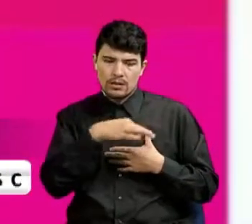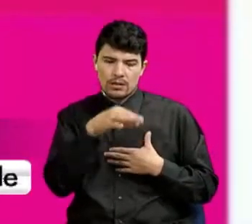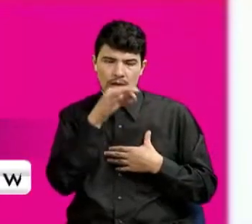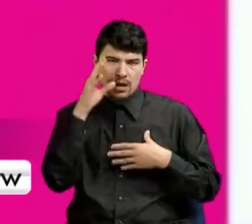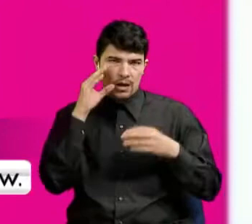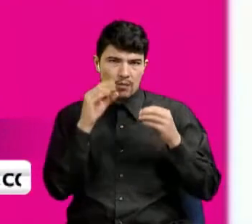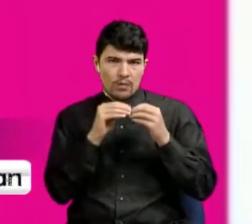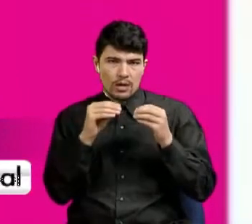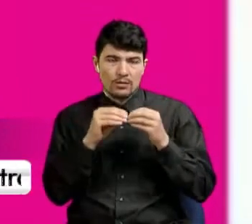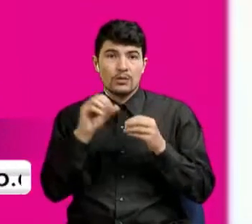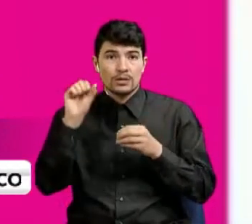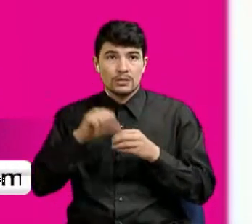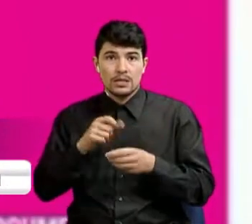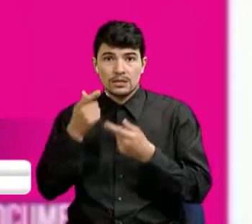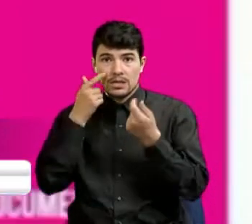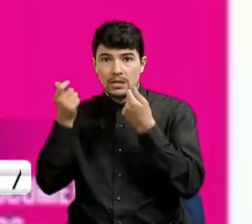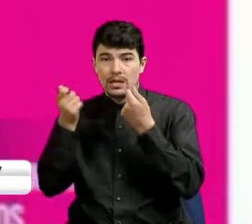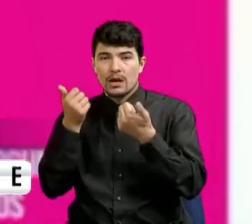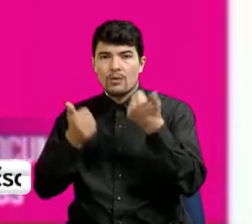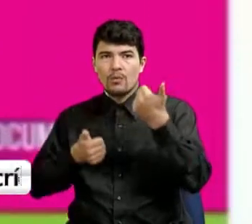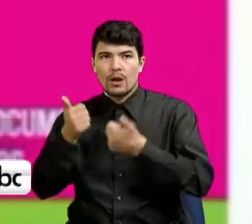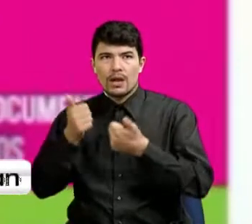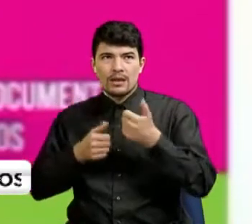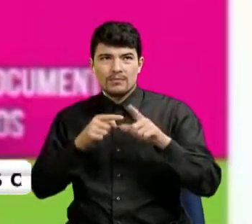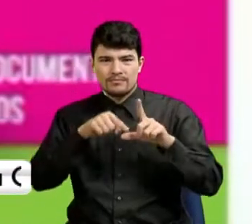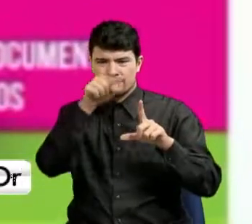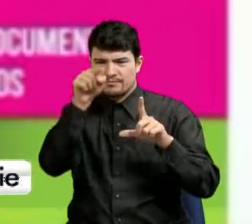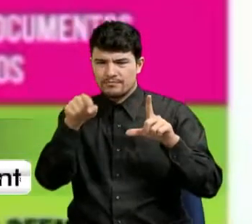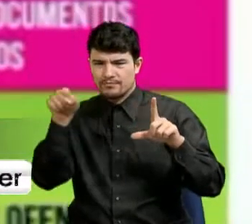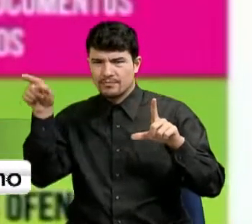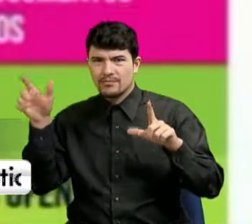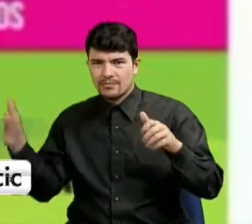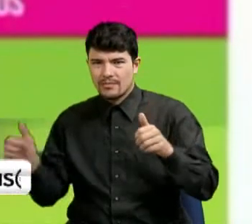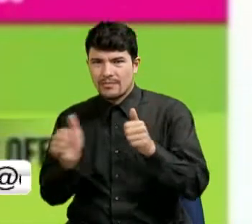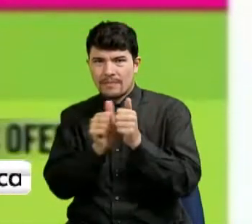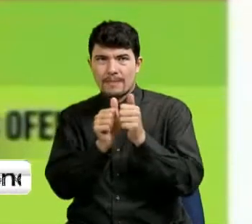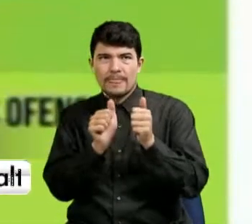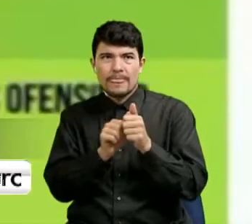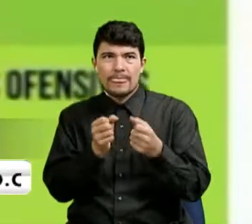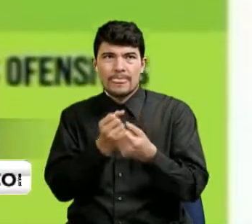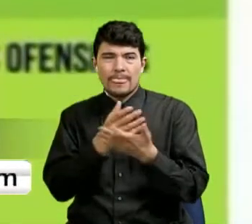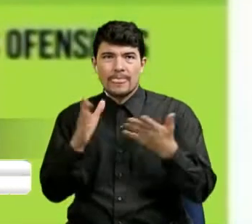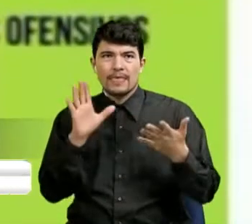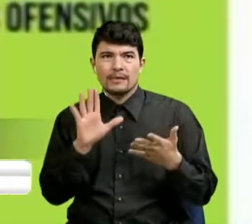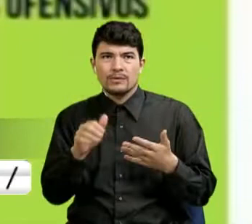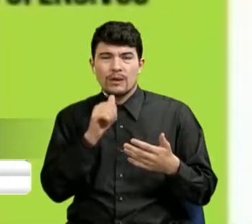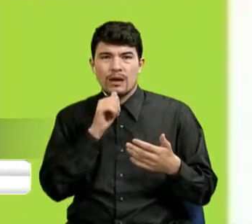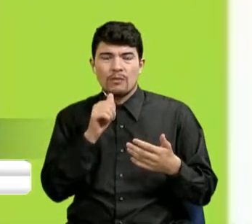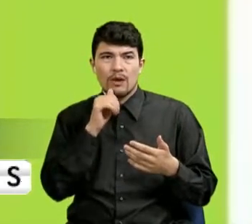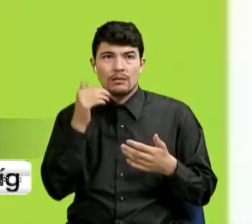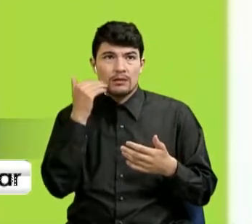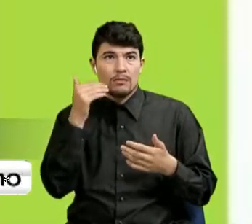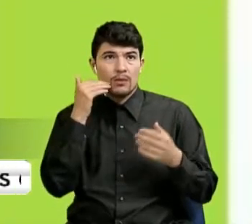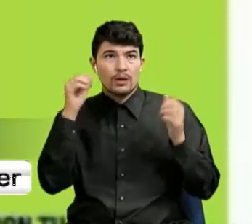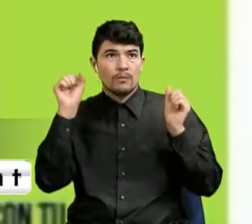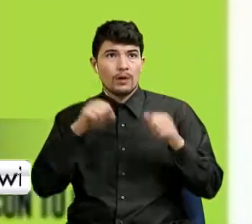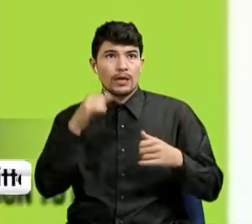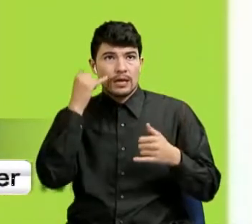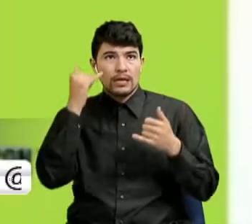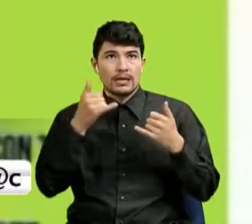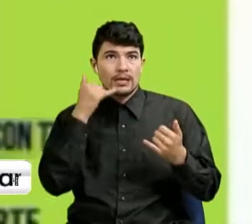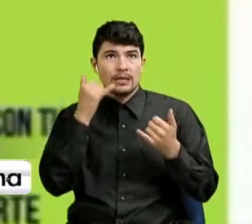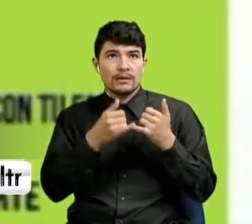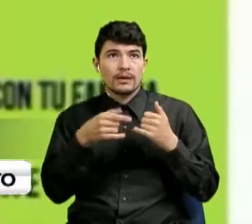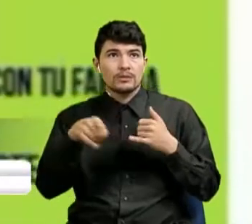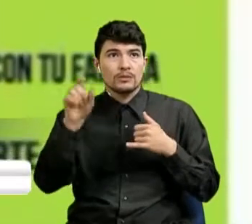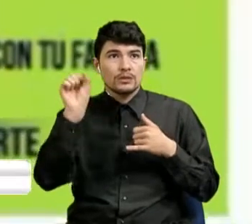implementadas es la distribución de un violento metro adjunto a los recibos del agua en donde las mujeres pueden identificar si